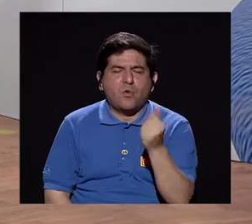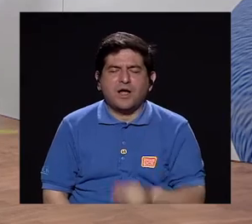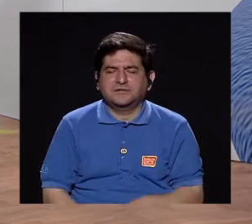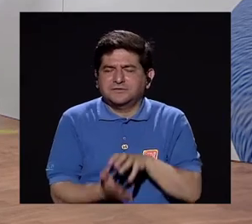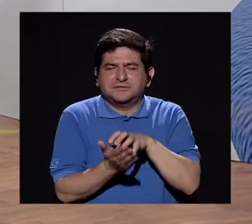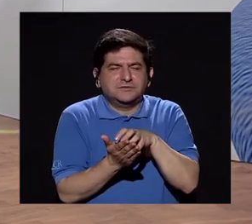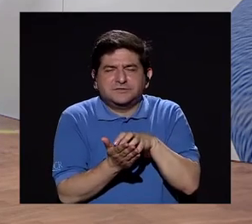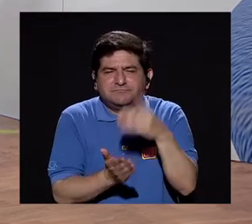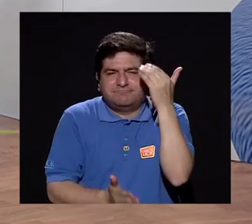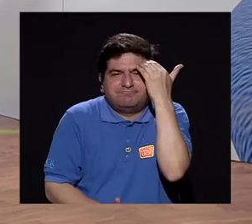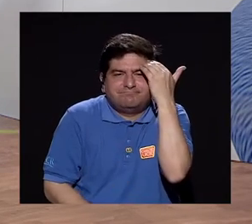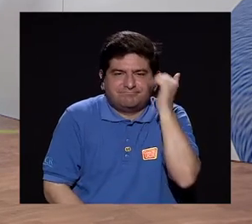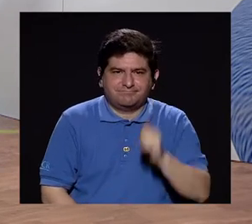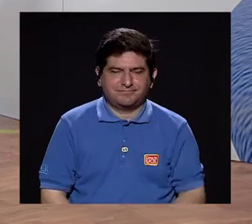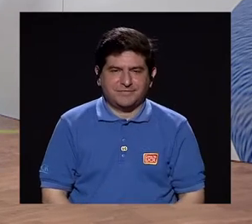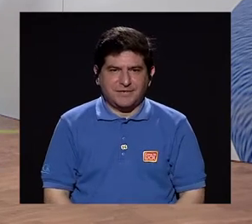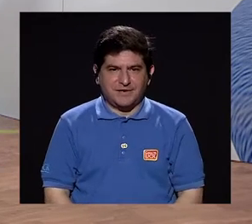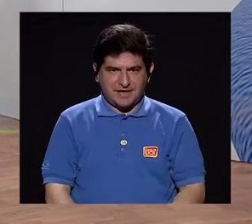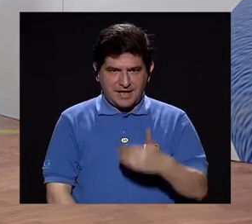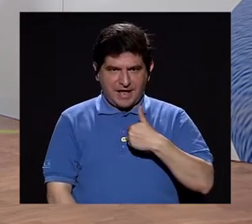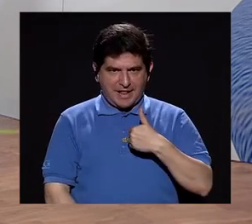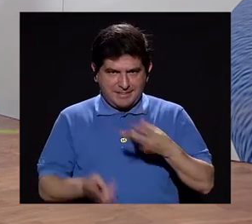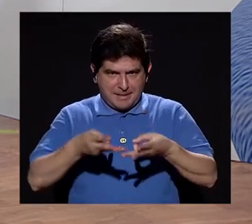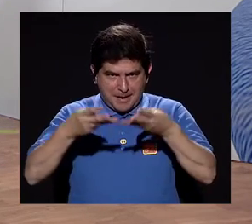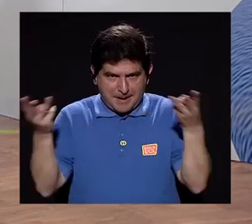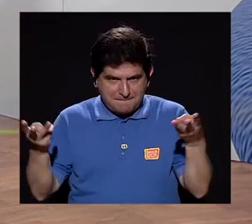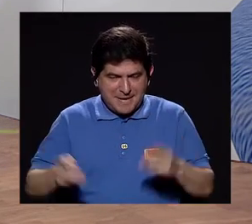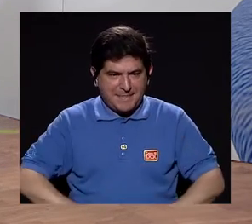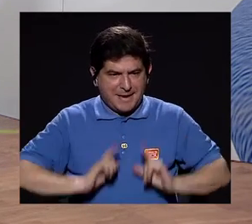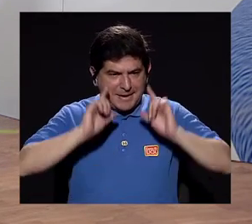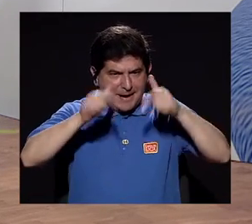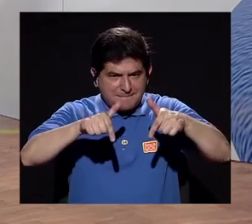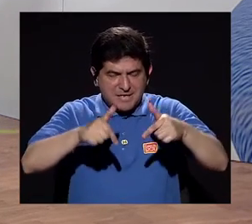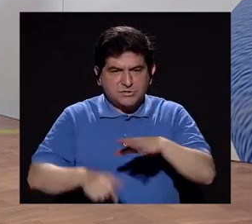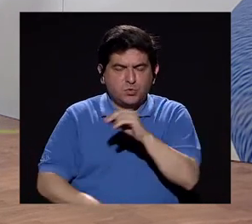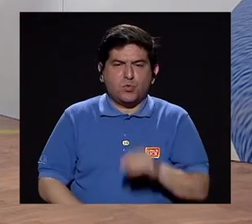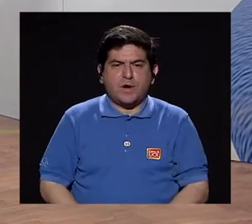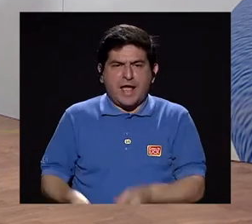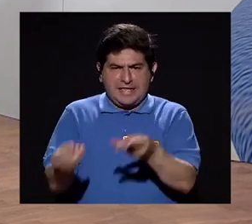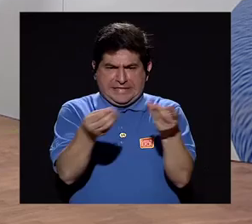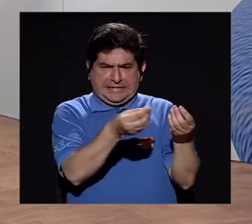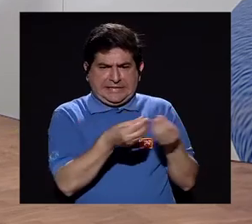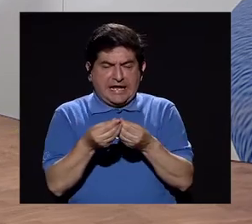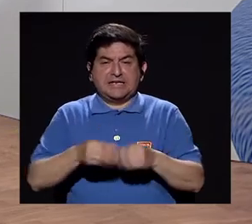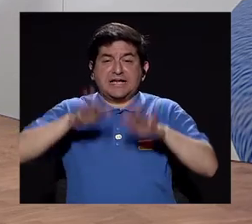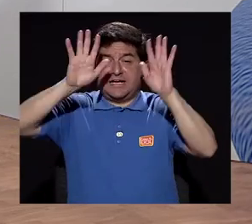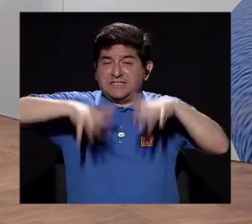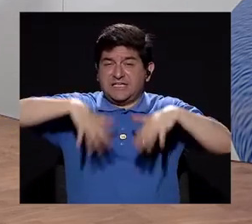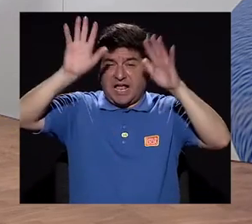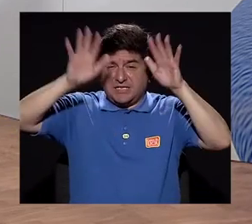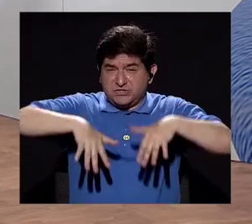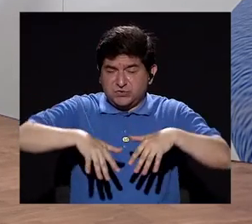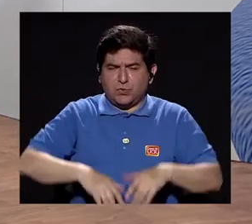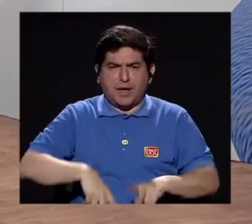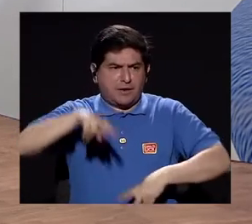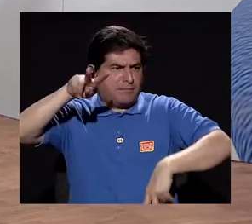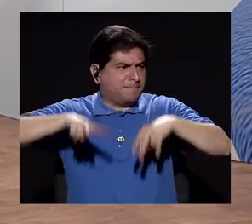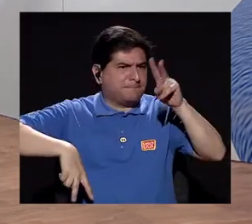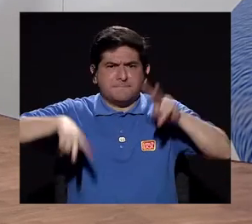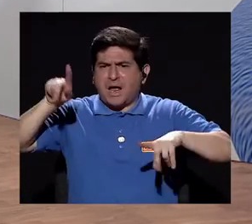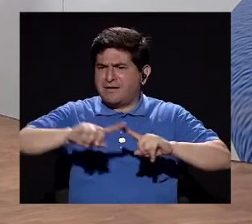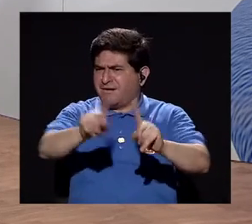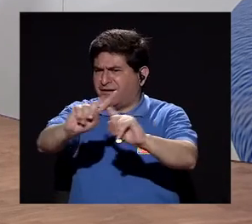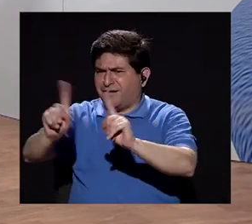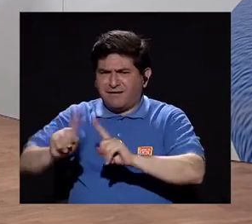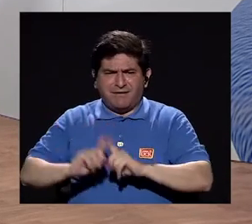incertidumbre y allí al tener material que hay basura y suelo y llueve hay muchas variables